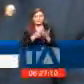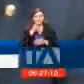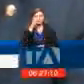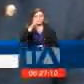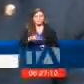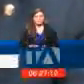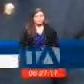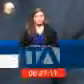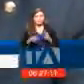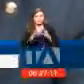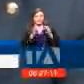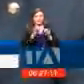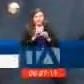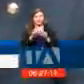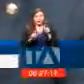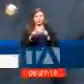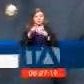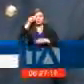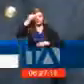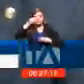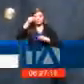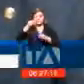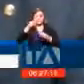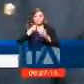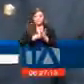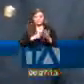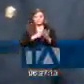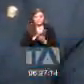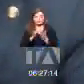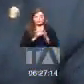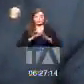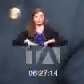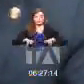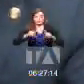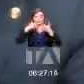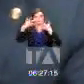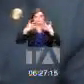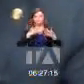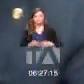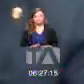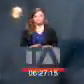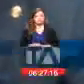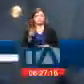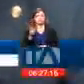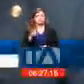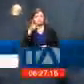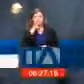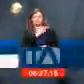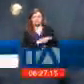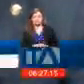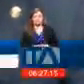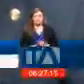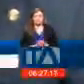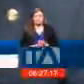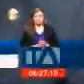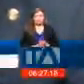la formación ciudadana en valores, transparencia y lucha contra la corrupción. Alguien que ha mentido con